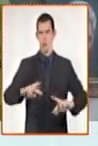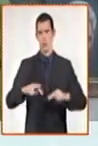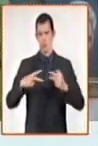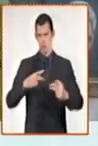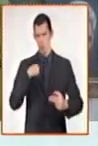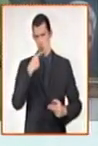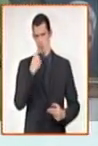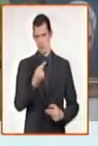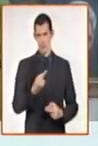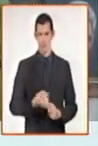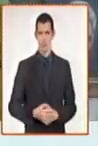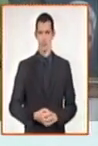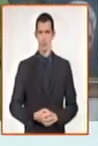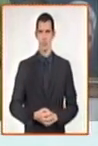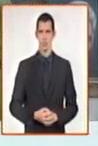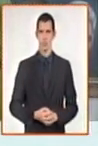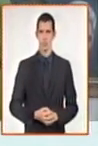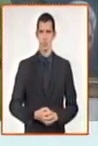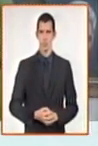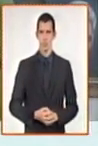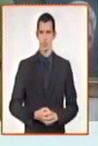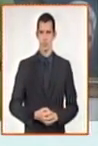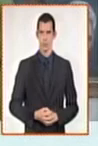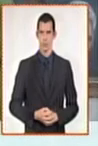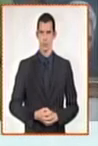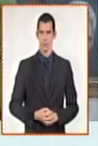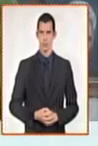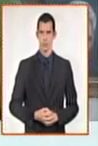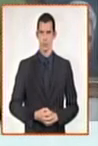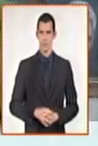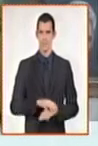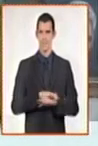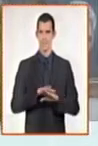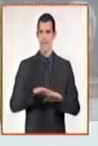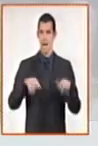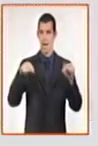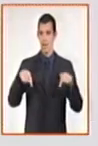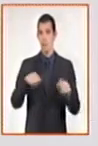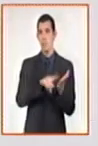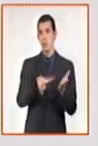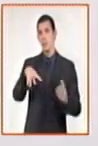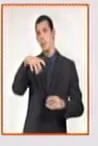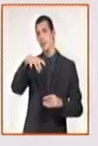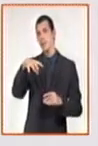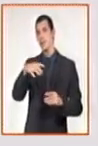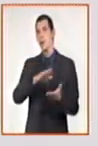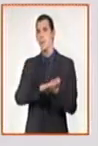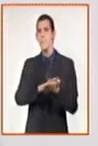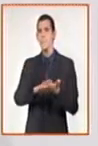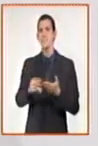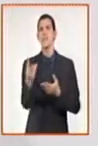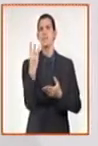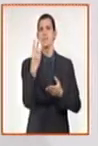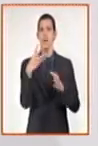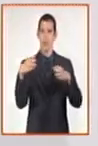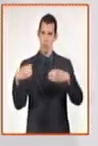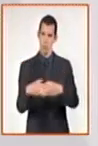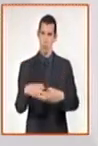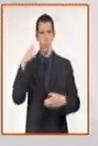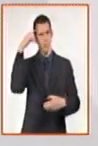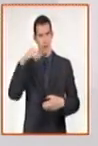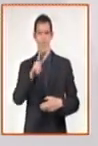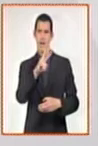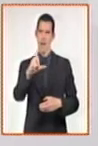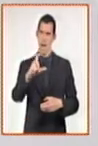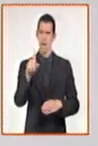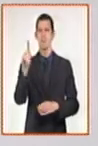de la Unión Eléctrica. Hemos tenido ya en la provincia tres contingentes que desde el mismo paso del huracán han estado vinculando a la provincia, de